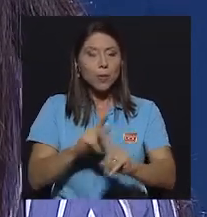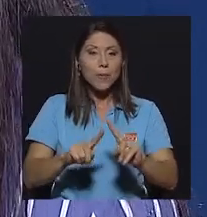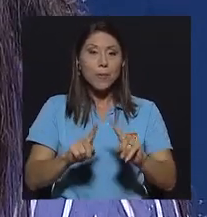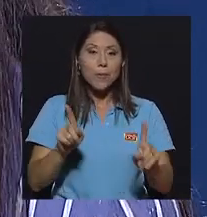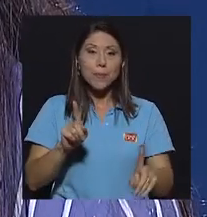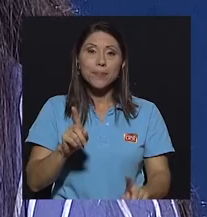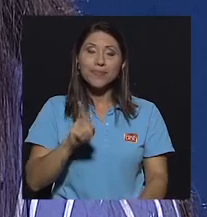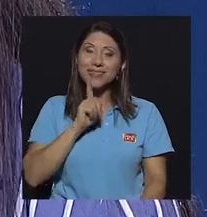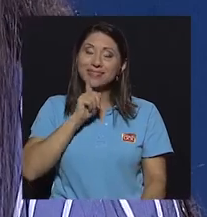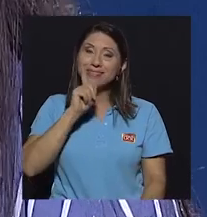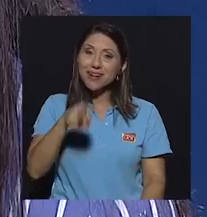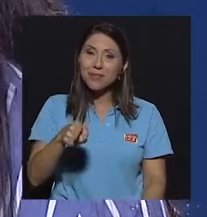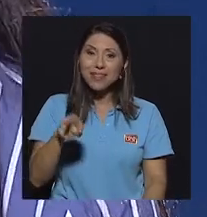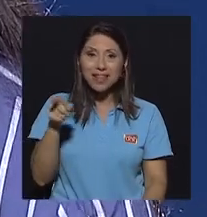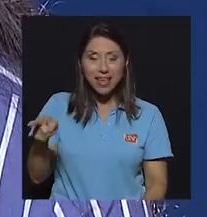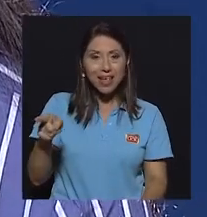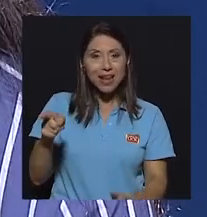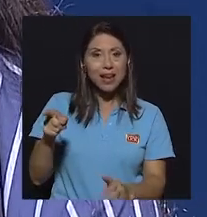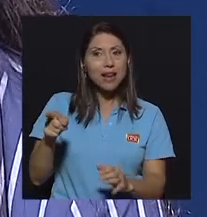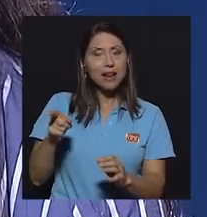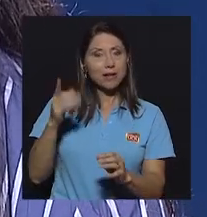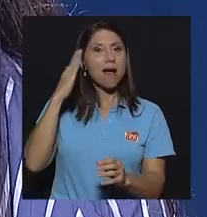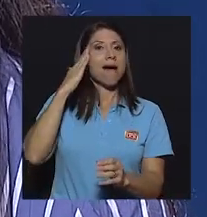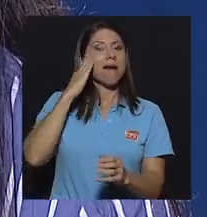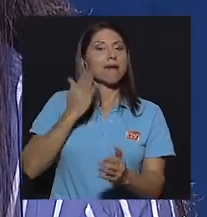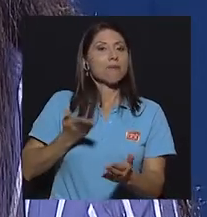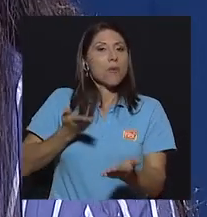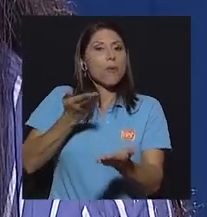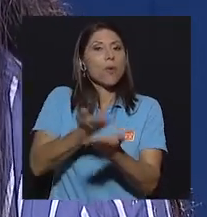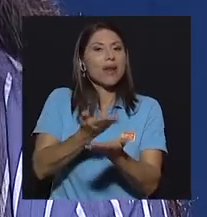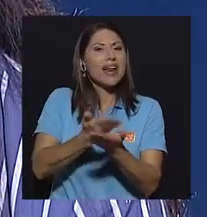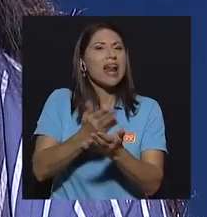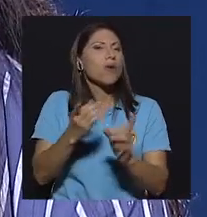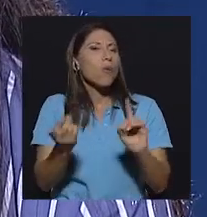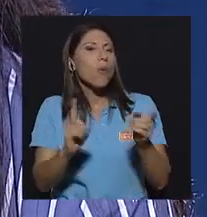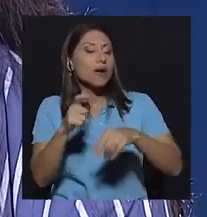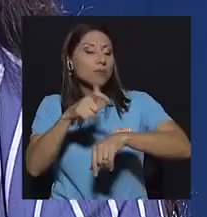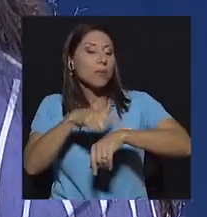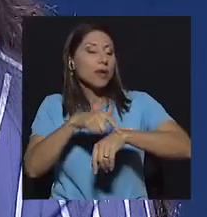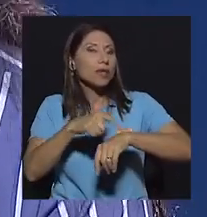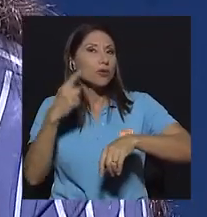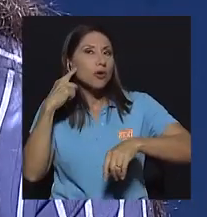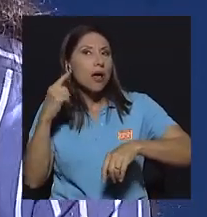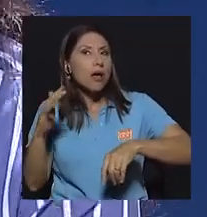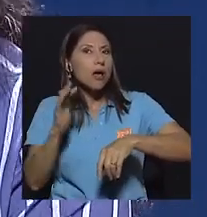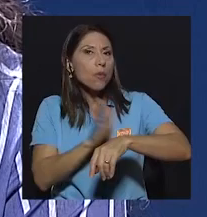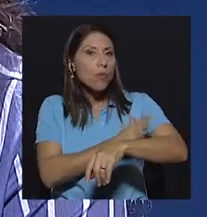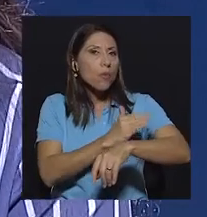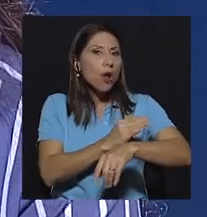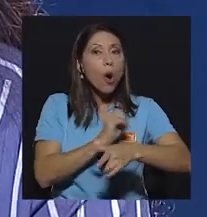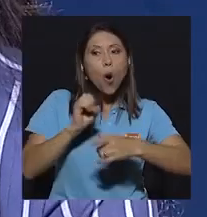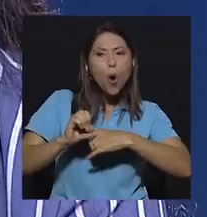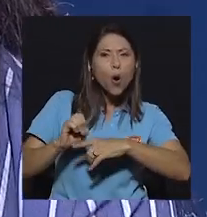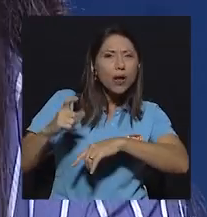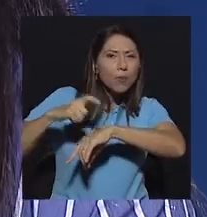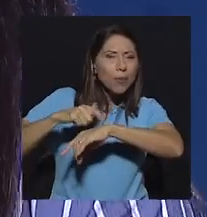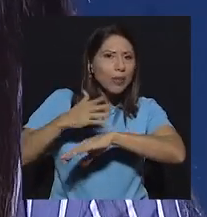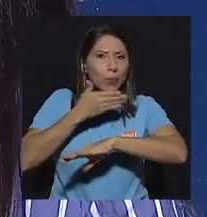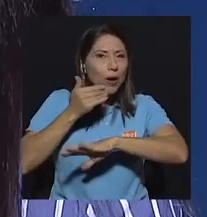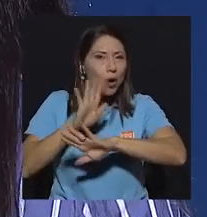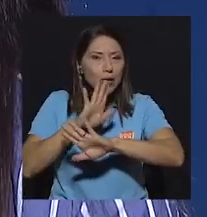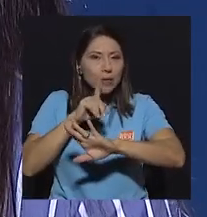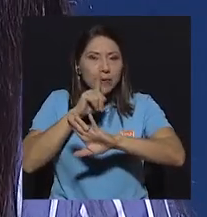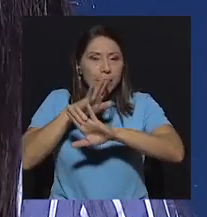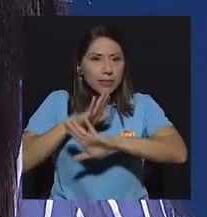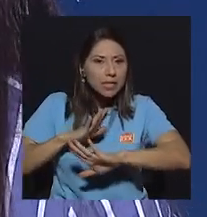para proponer en qué momentos se musicaliza, qué ya suena como mucha música, qué es